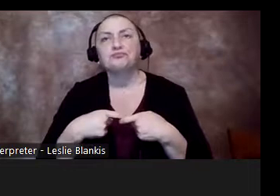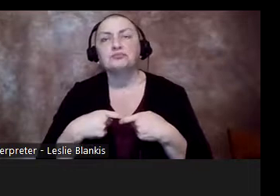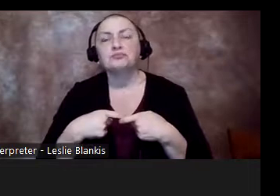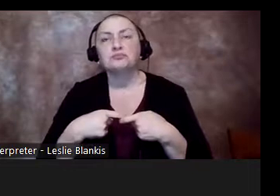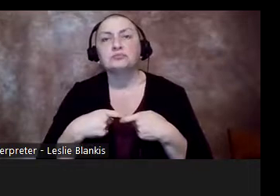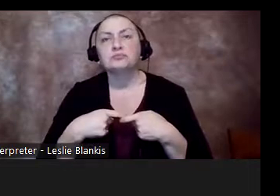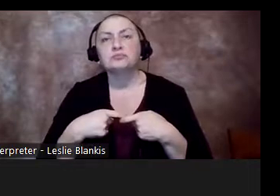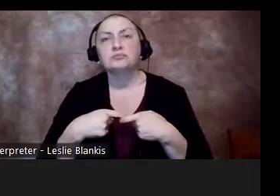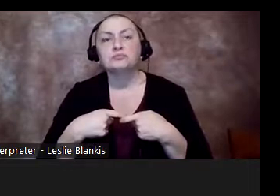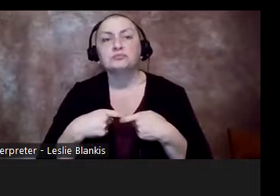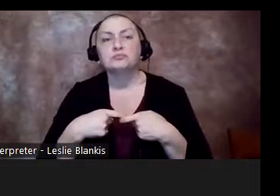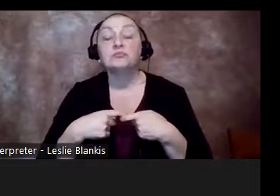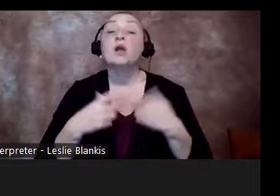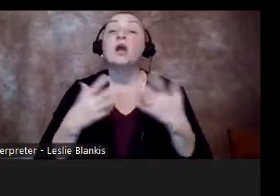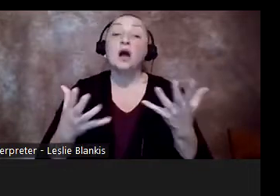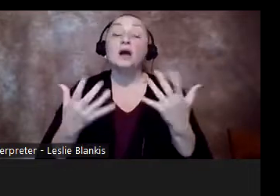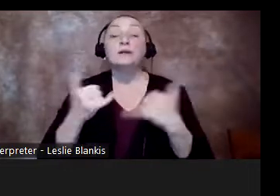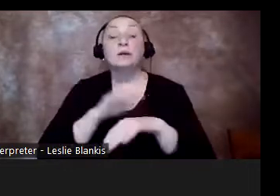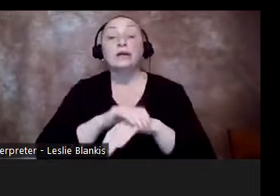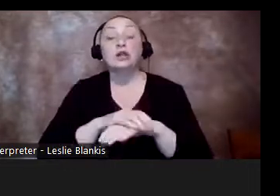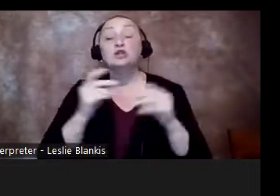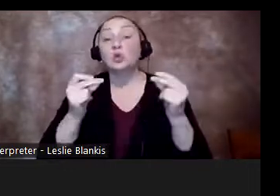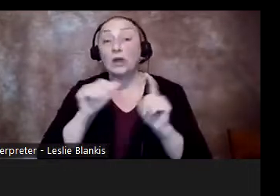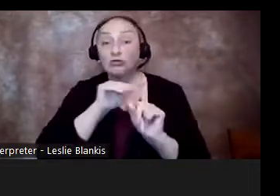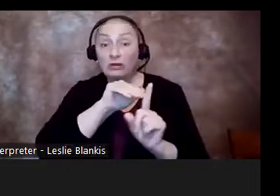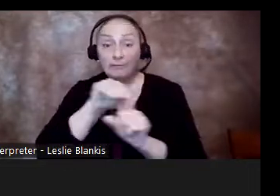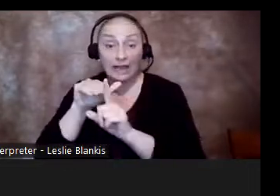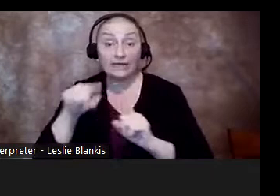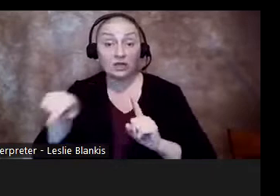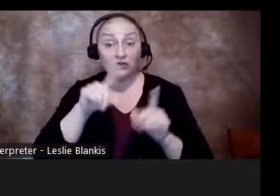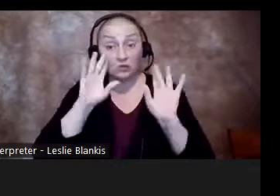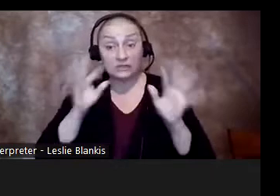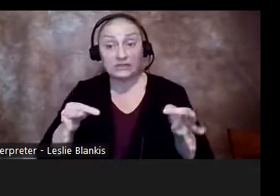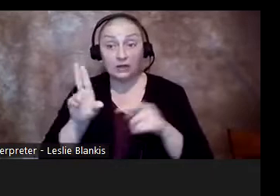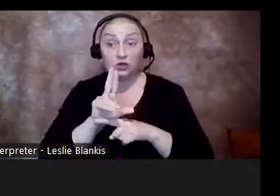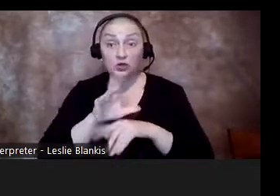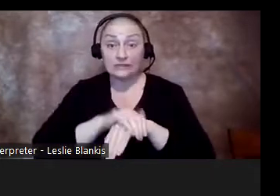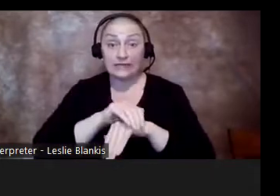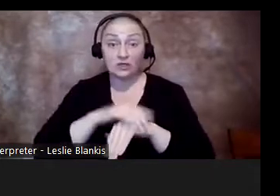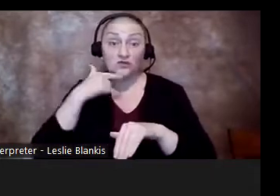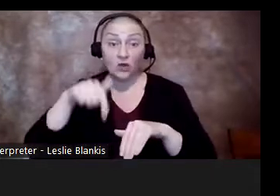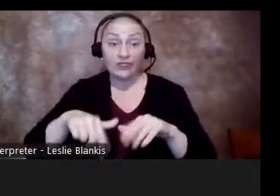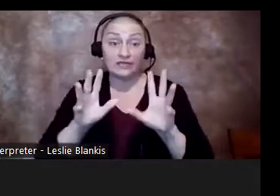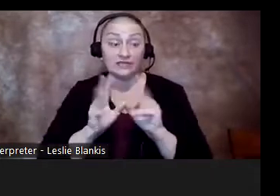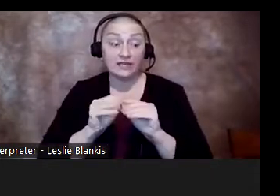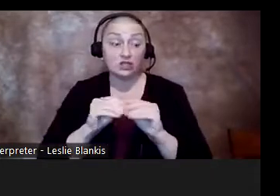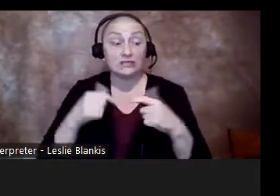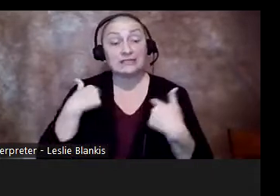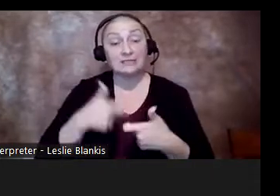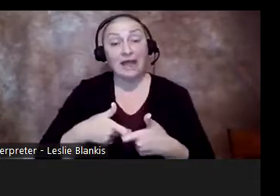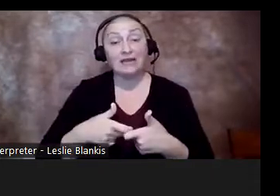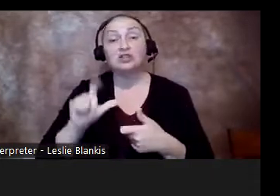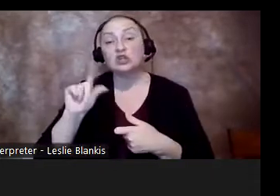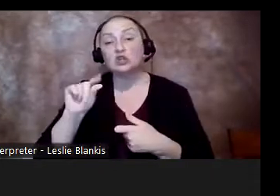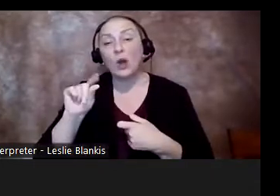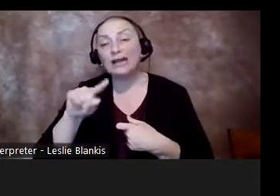Más. A quick reminder for those of you that do decide to use English for this session, Spanish is 20 to 25%